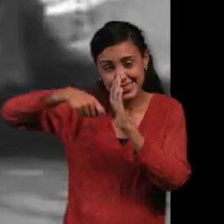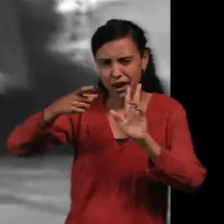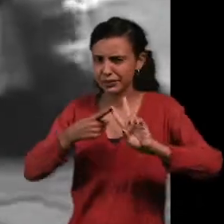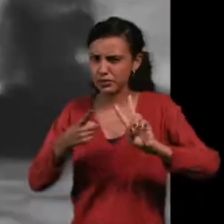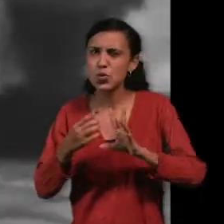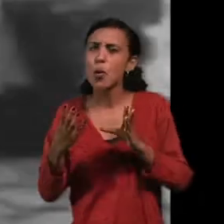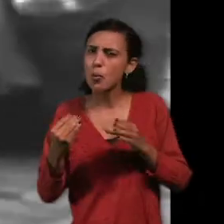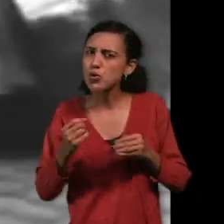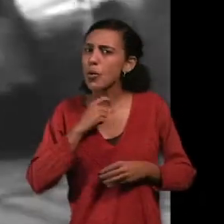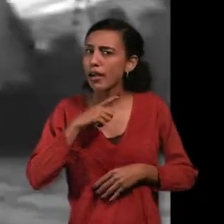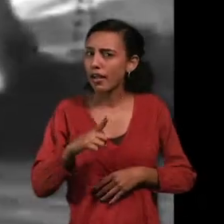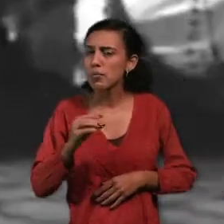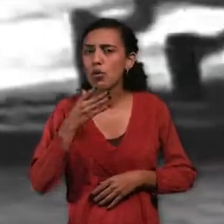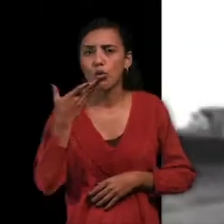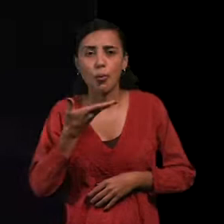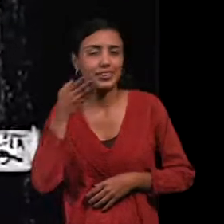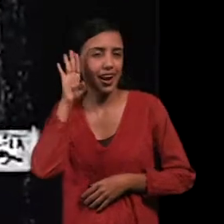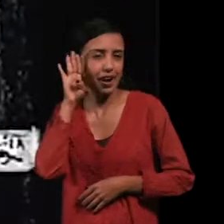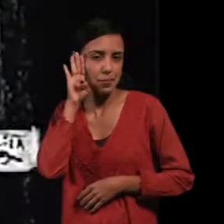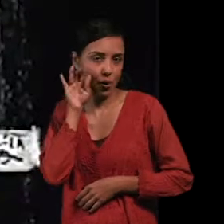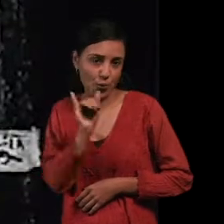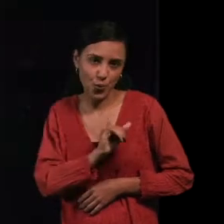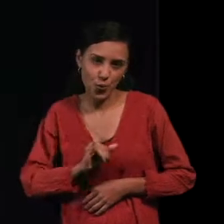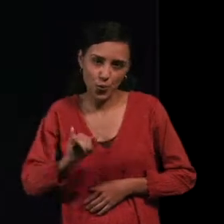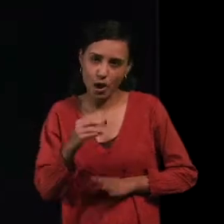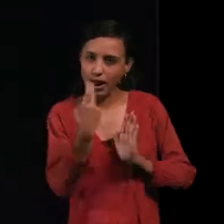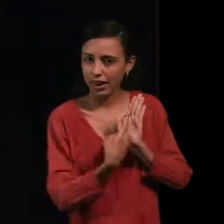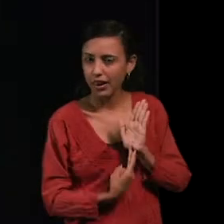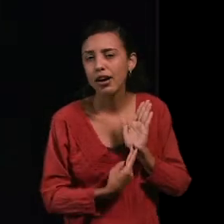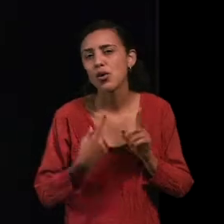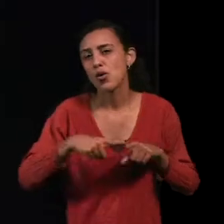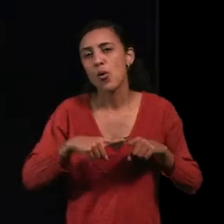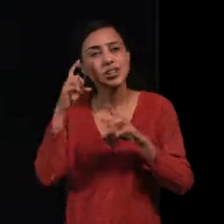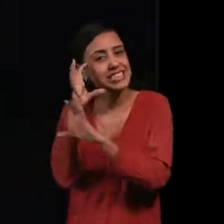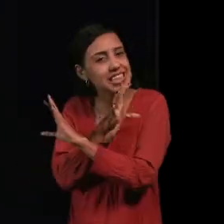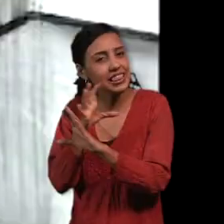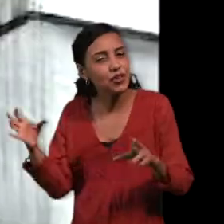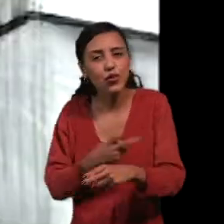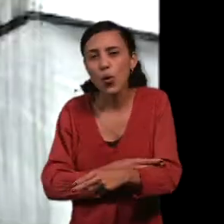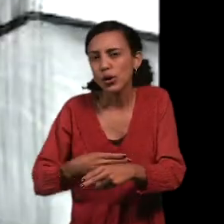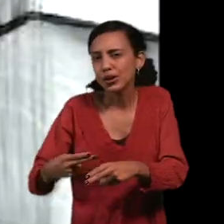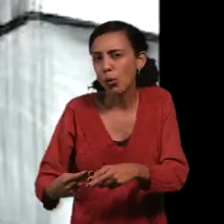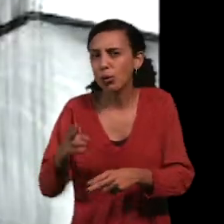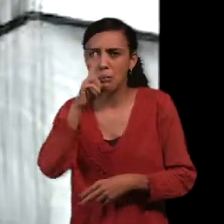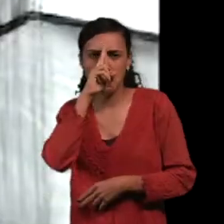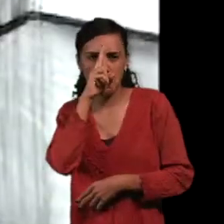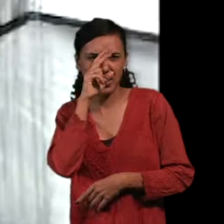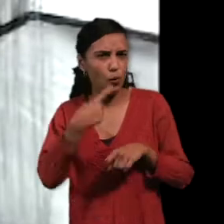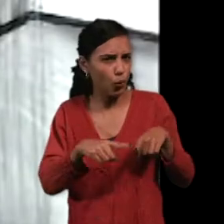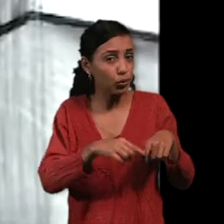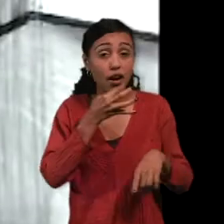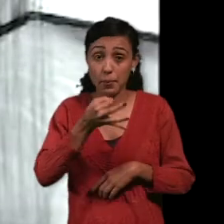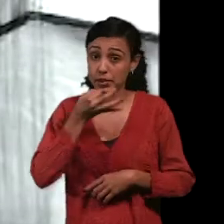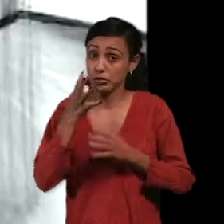existen numerosos ejemplos del uso de la animación para recrear temas científicos, históricos, médicos y otras